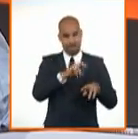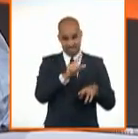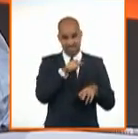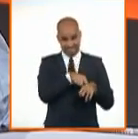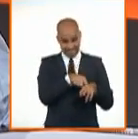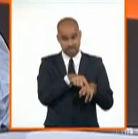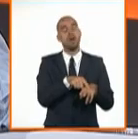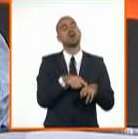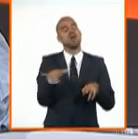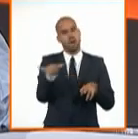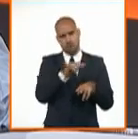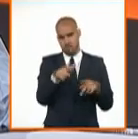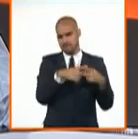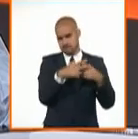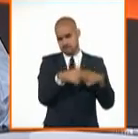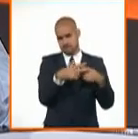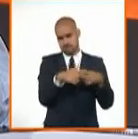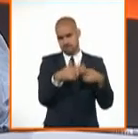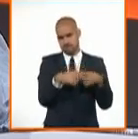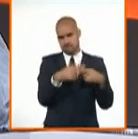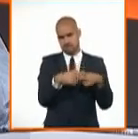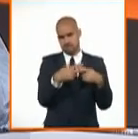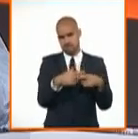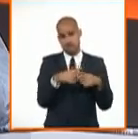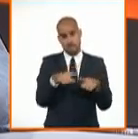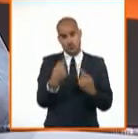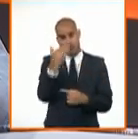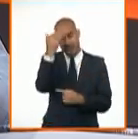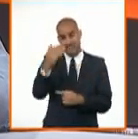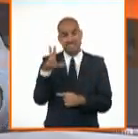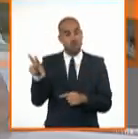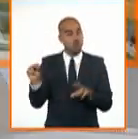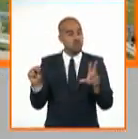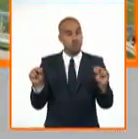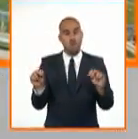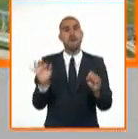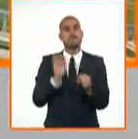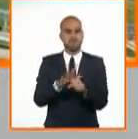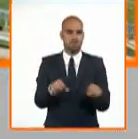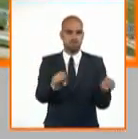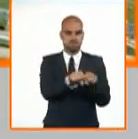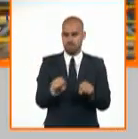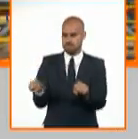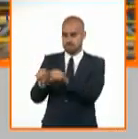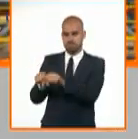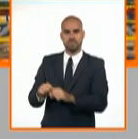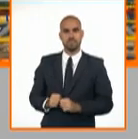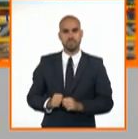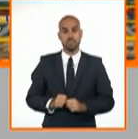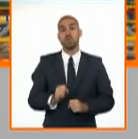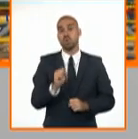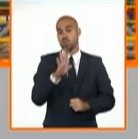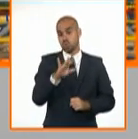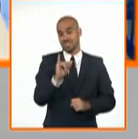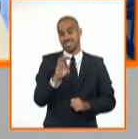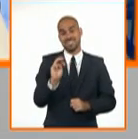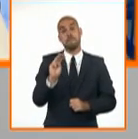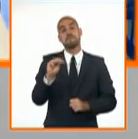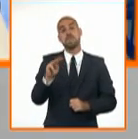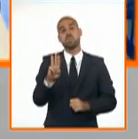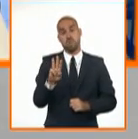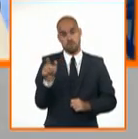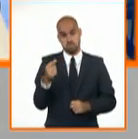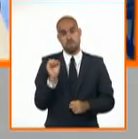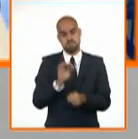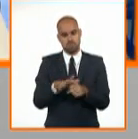también inició gracias a que esas máquinas pudieron entrar fueron 460 nuevas que entraron al sistema y nos permitió una potencia